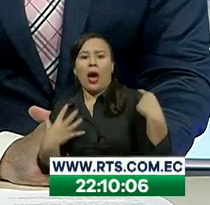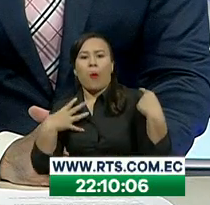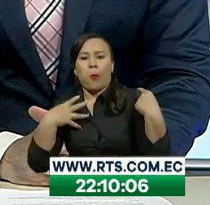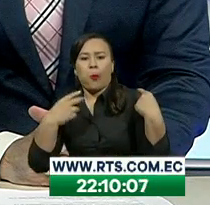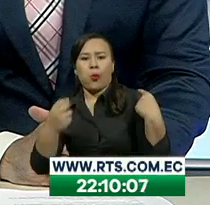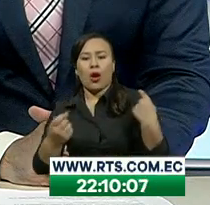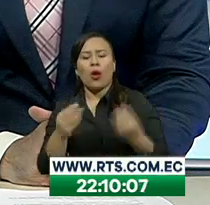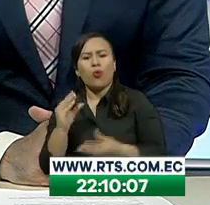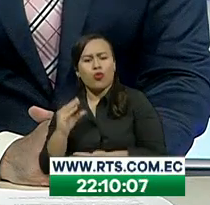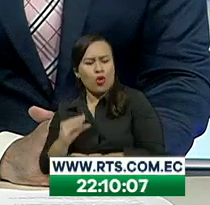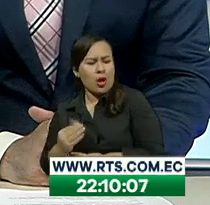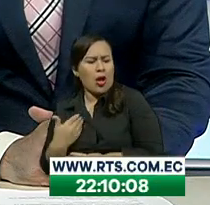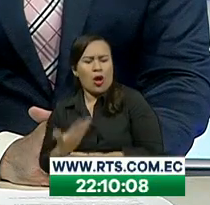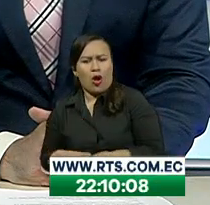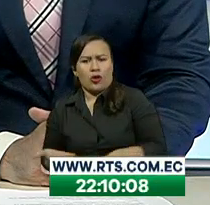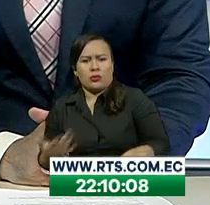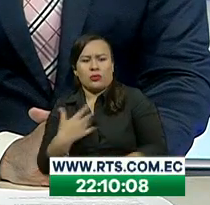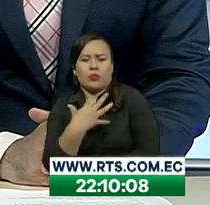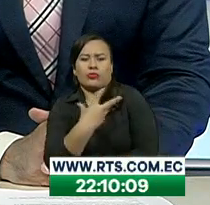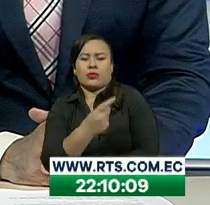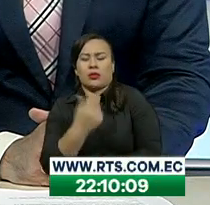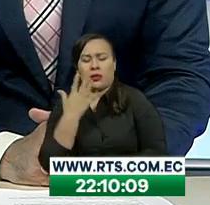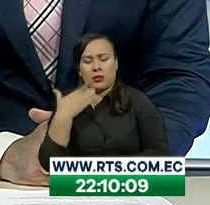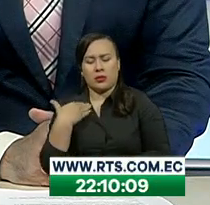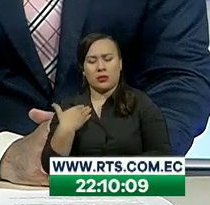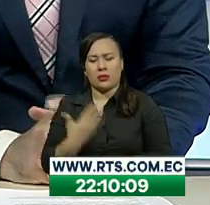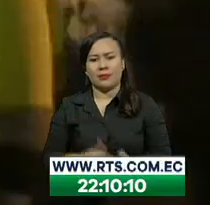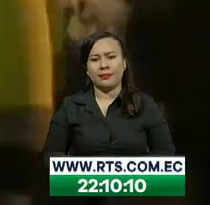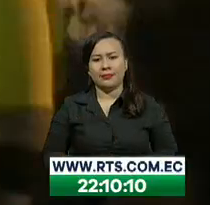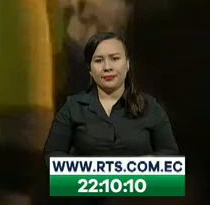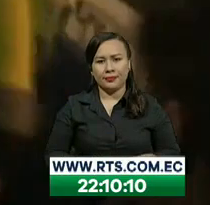las pocas pertenencias que él poseía.